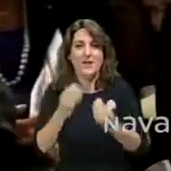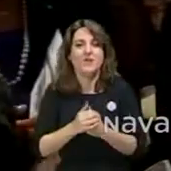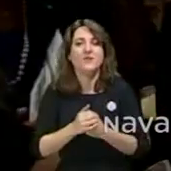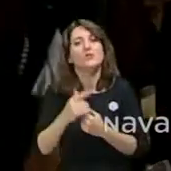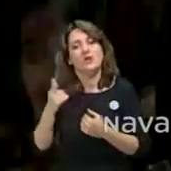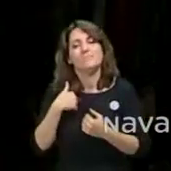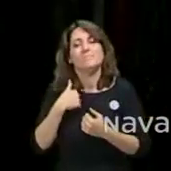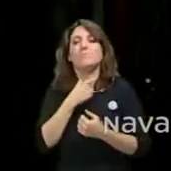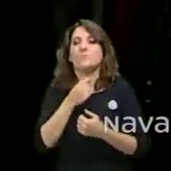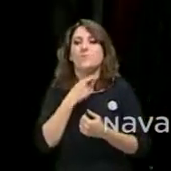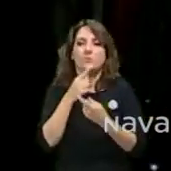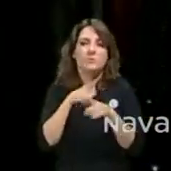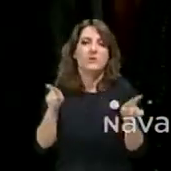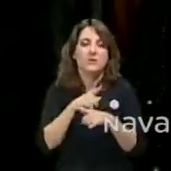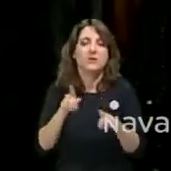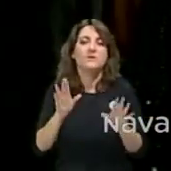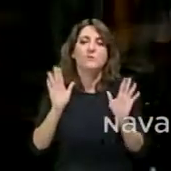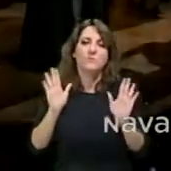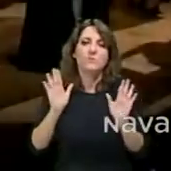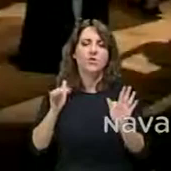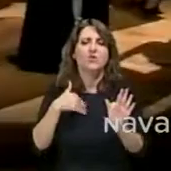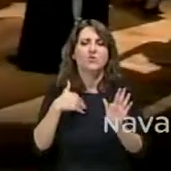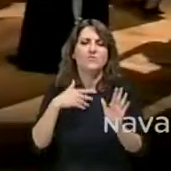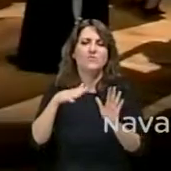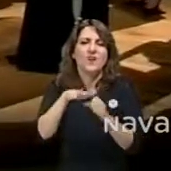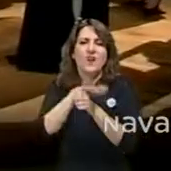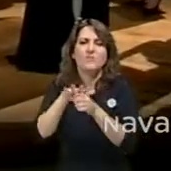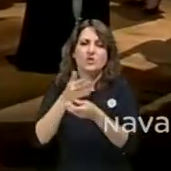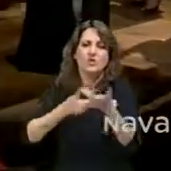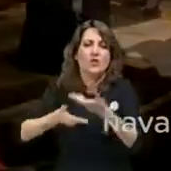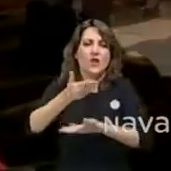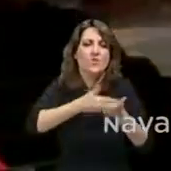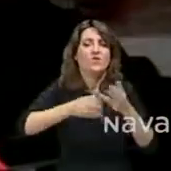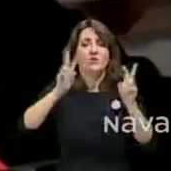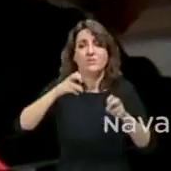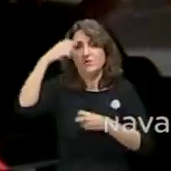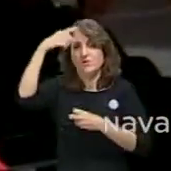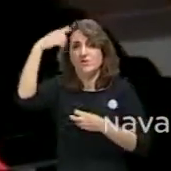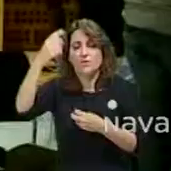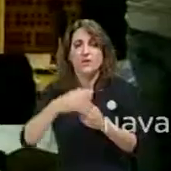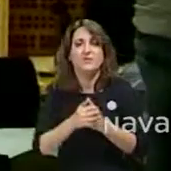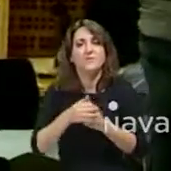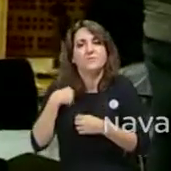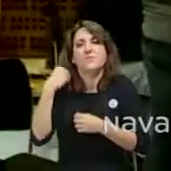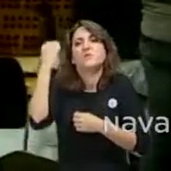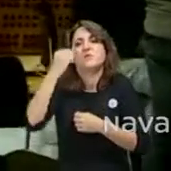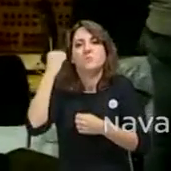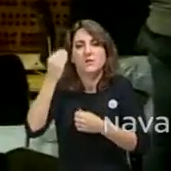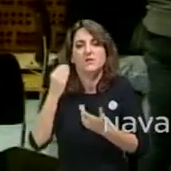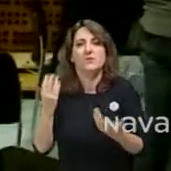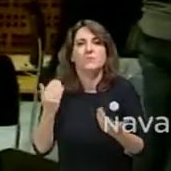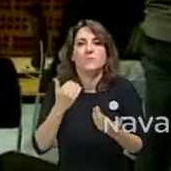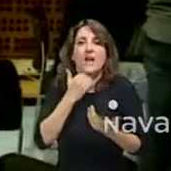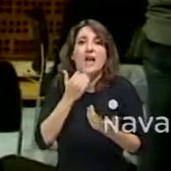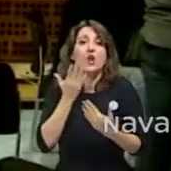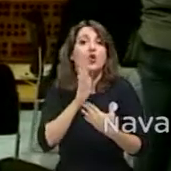de la música, sino que en fin, he colaborado en muchos ámbitos en temas culturales y creo que tenemos algo